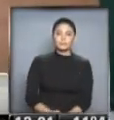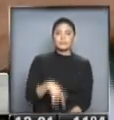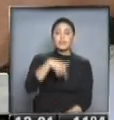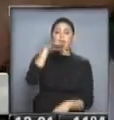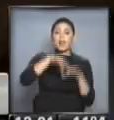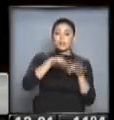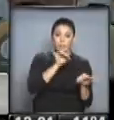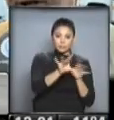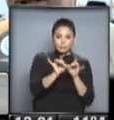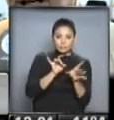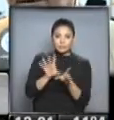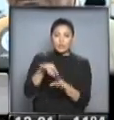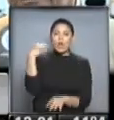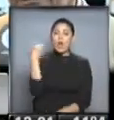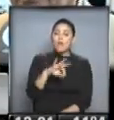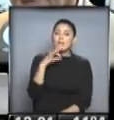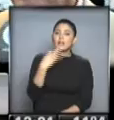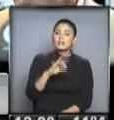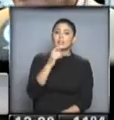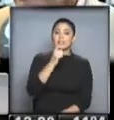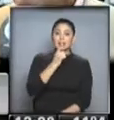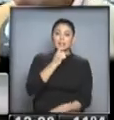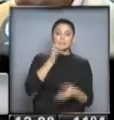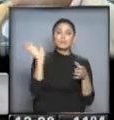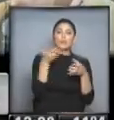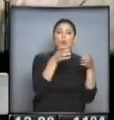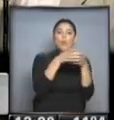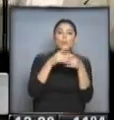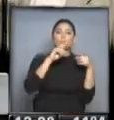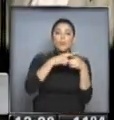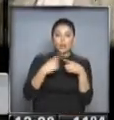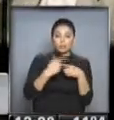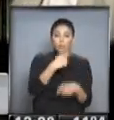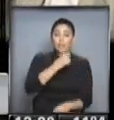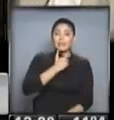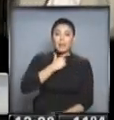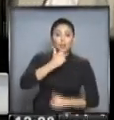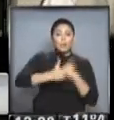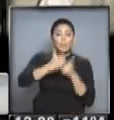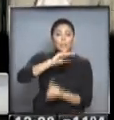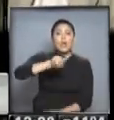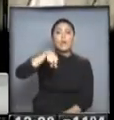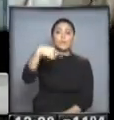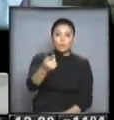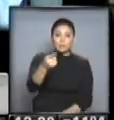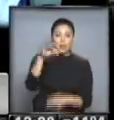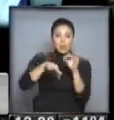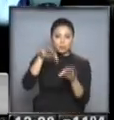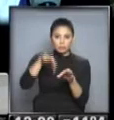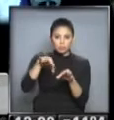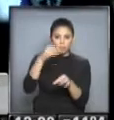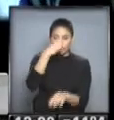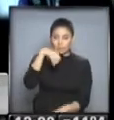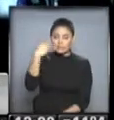Las elecciones primarias son obligatorias para todas las agrupaciones políticas que pretendan competir en las elecciones nacionales,